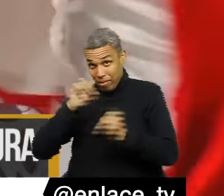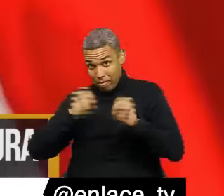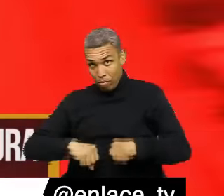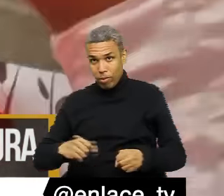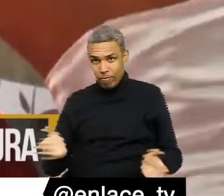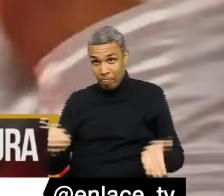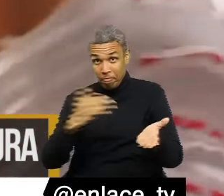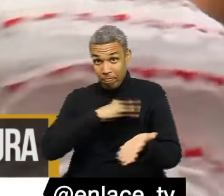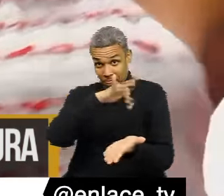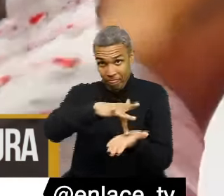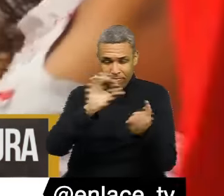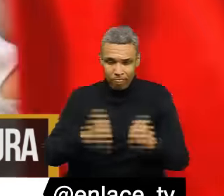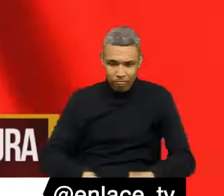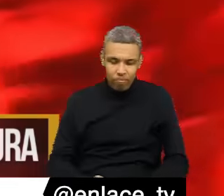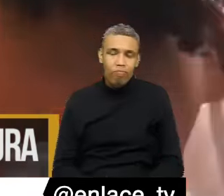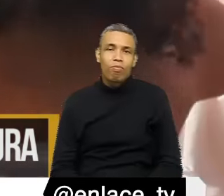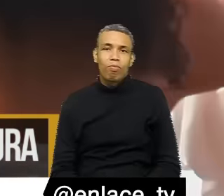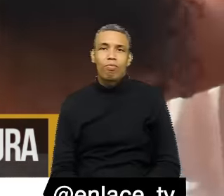reconocimientos.